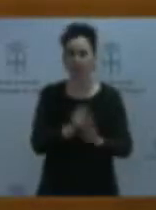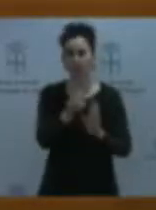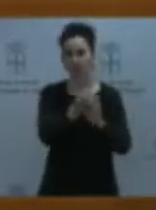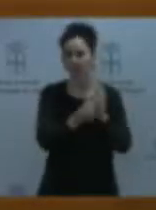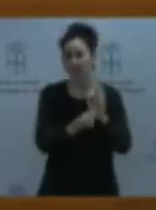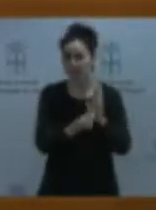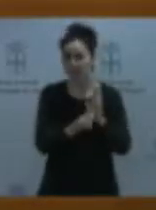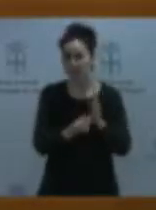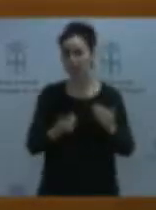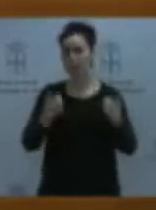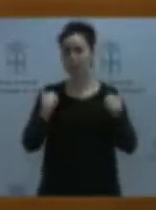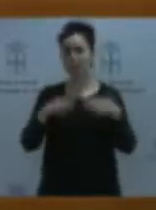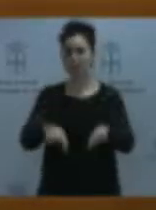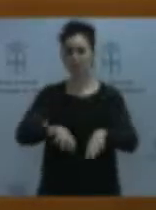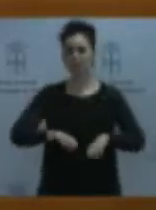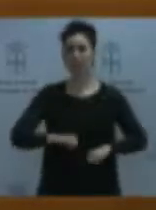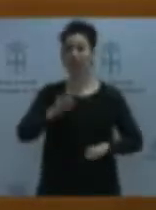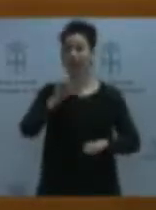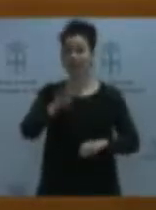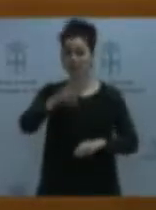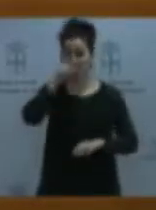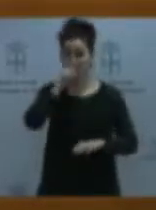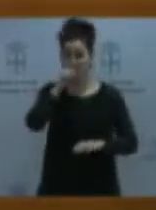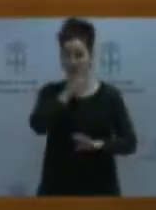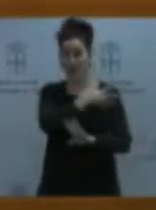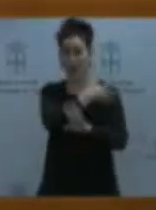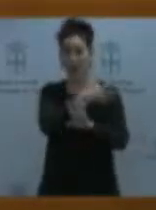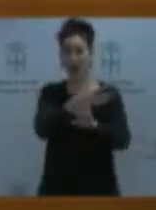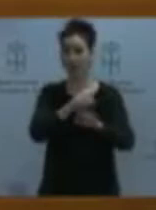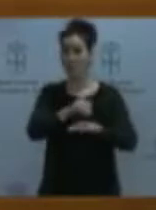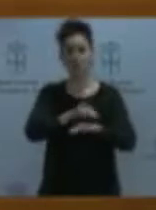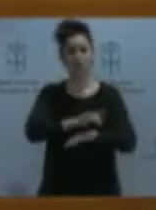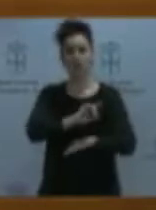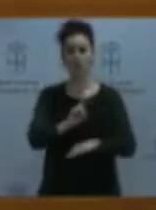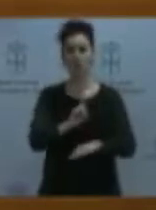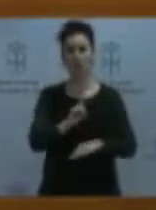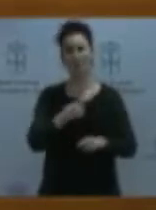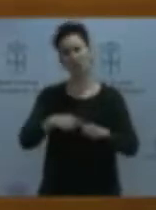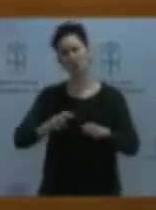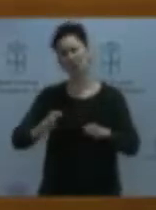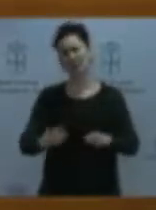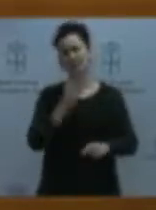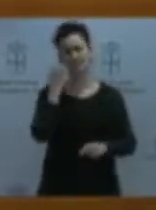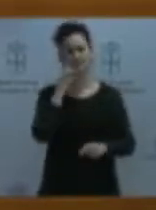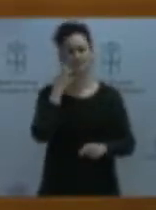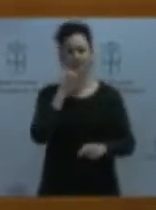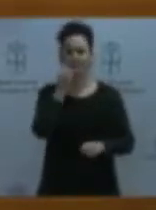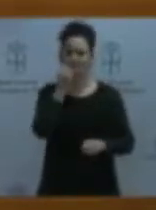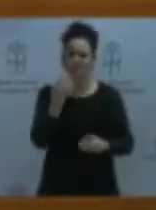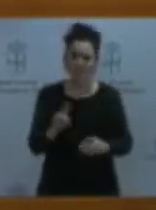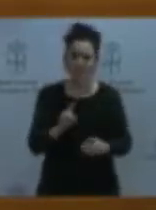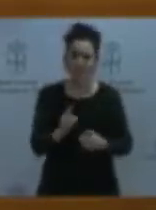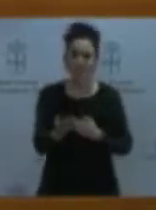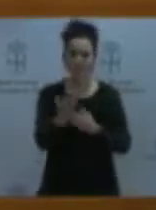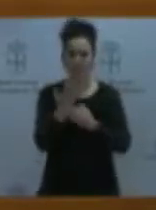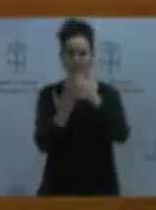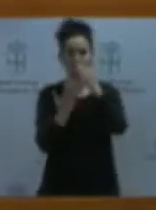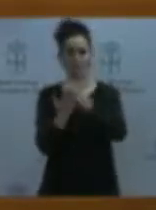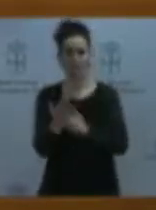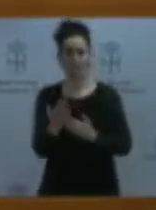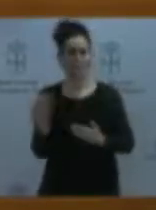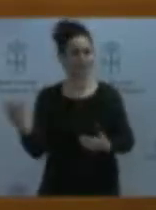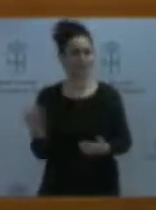años. Hay más irregularidades planteadas, por lo que nos parece imprescindible hacer este trabajo para valorar